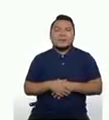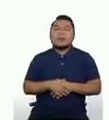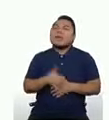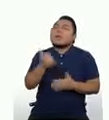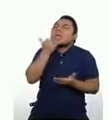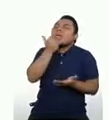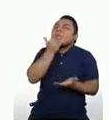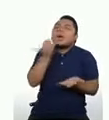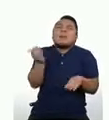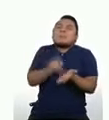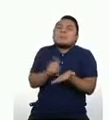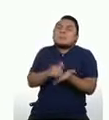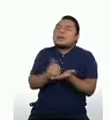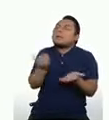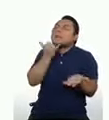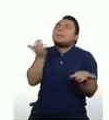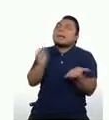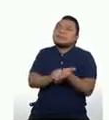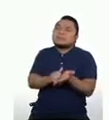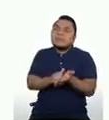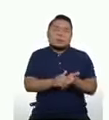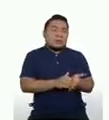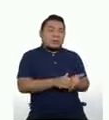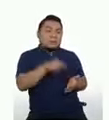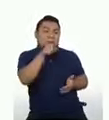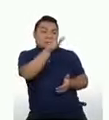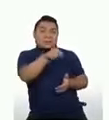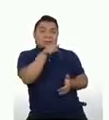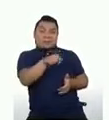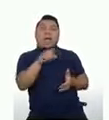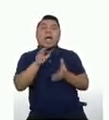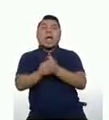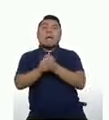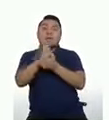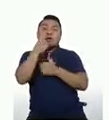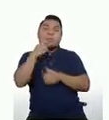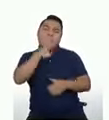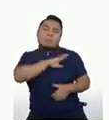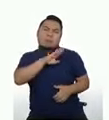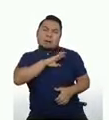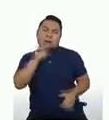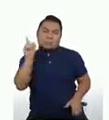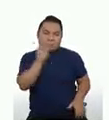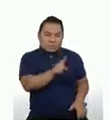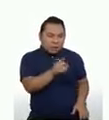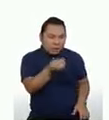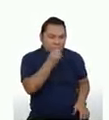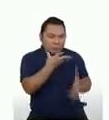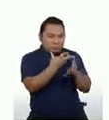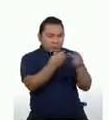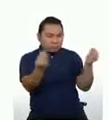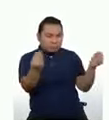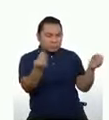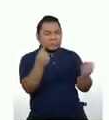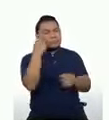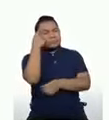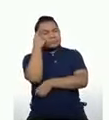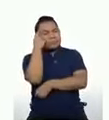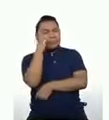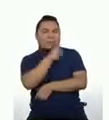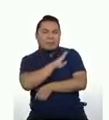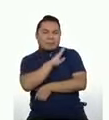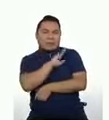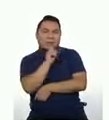¿Qué más pasó? Un mal amigo sospecha porque encuentra escamas y tenían mucha comida.